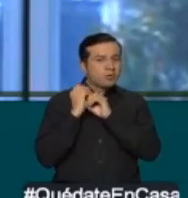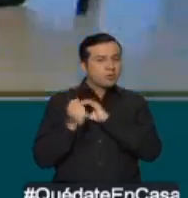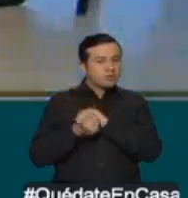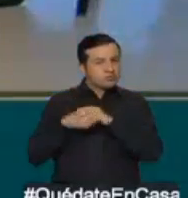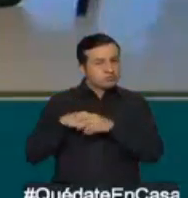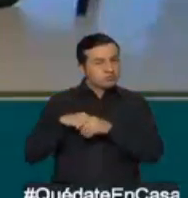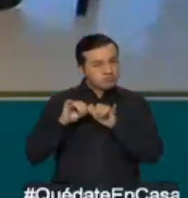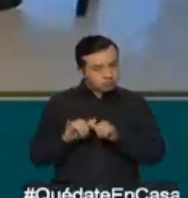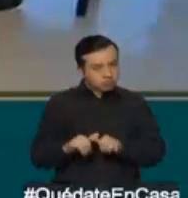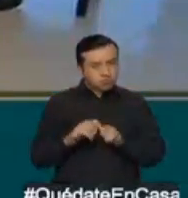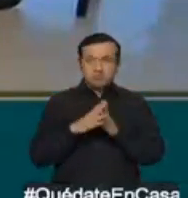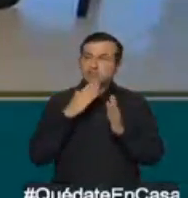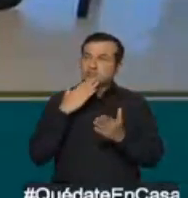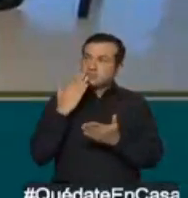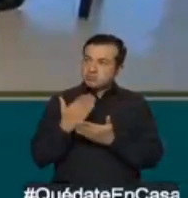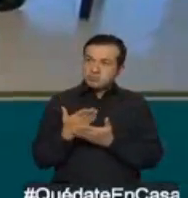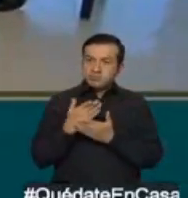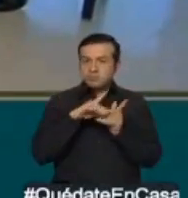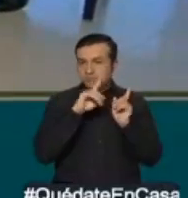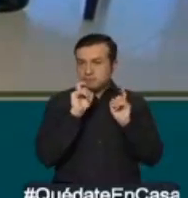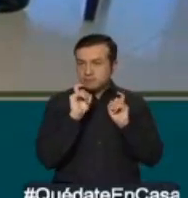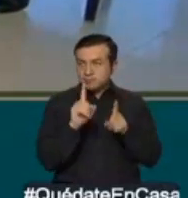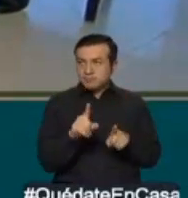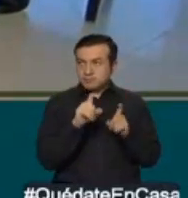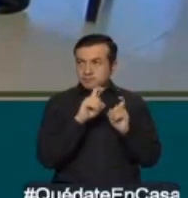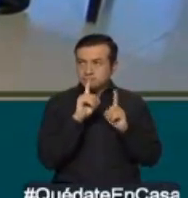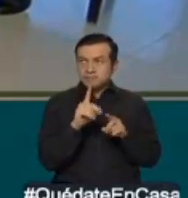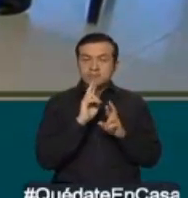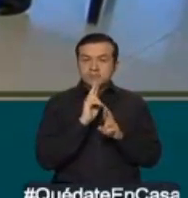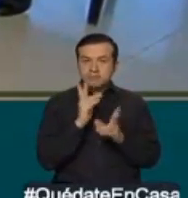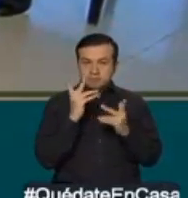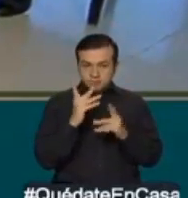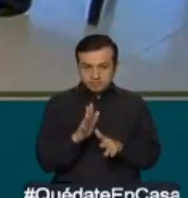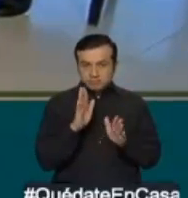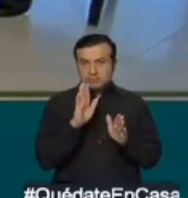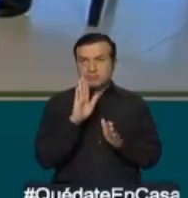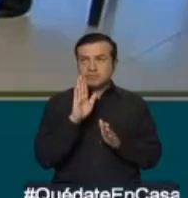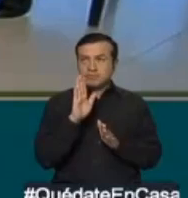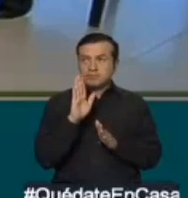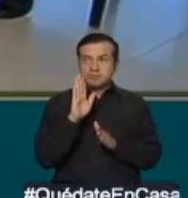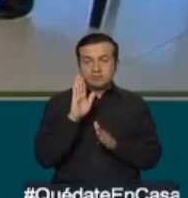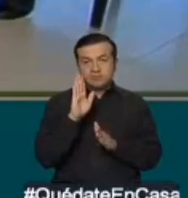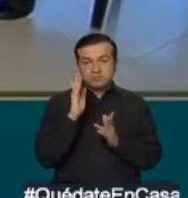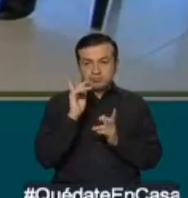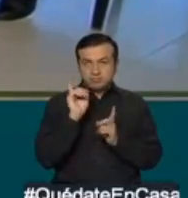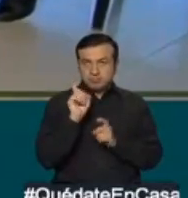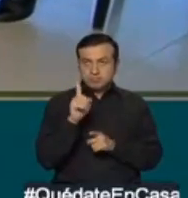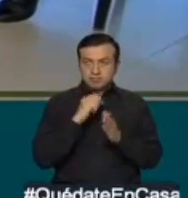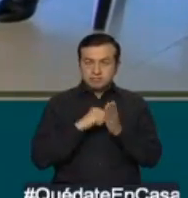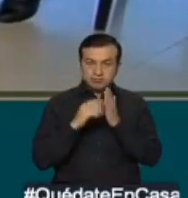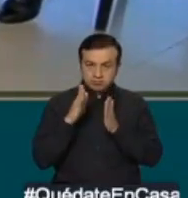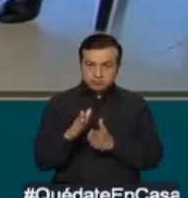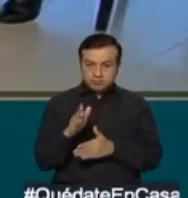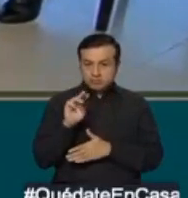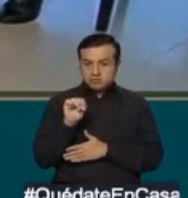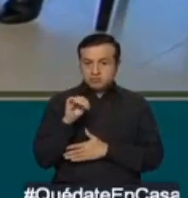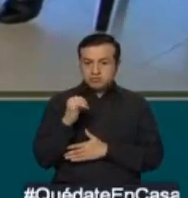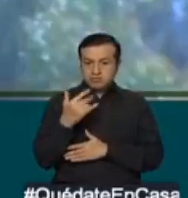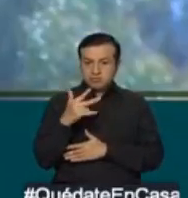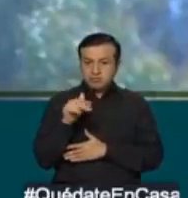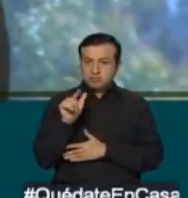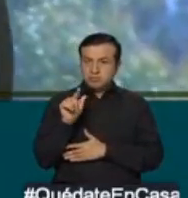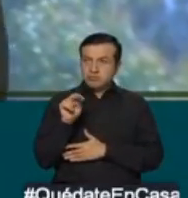de acuerdo gracias ministra hay una inquietud que ya ha sido respondida de una parte de cierta forma por el ministro michelena pero